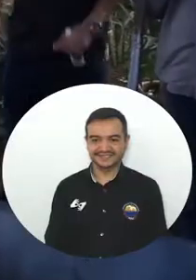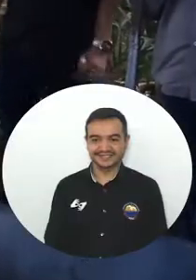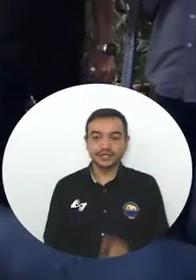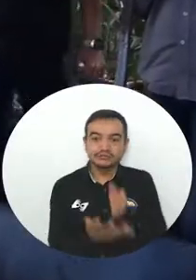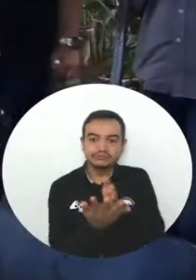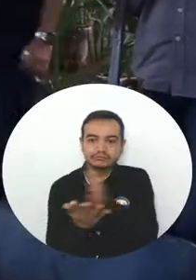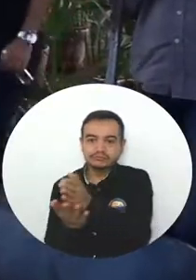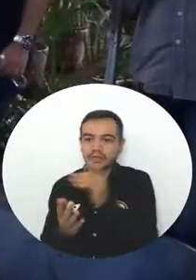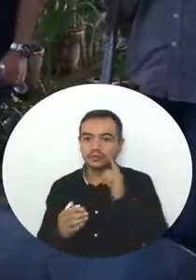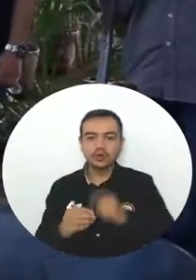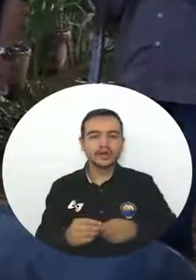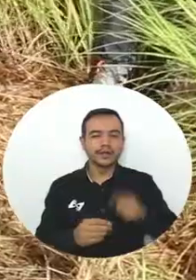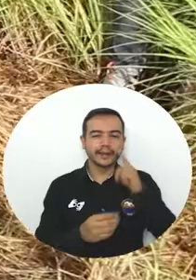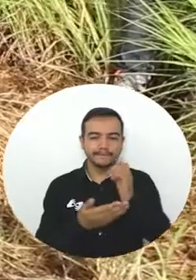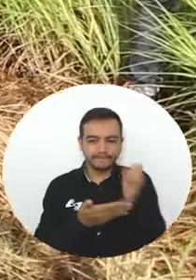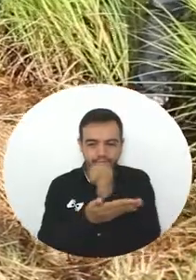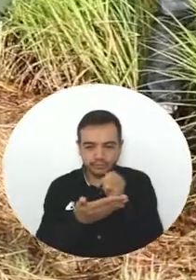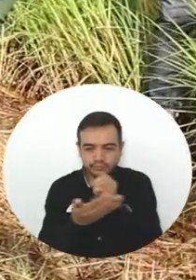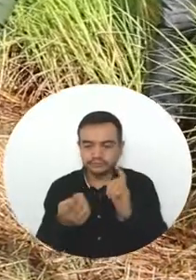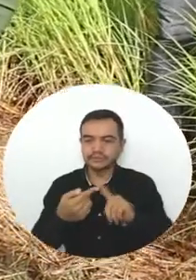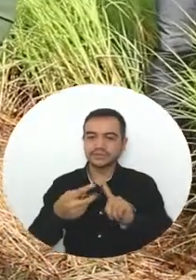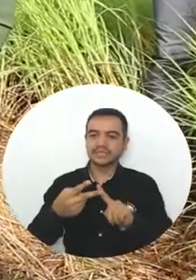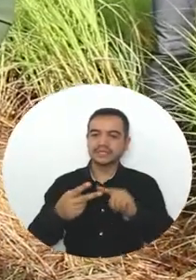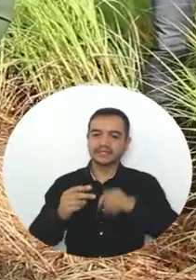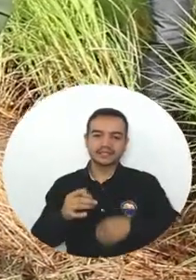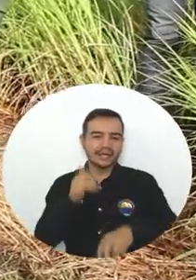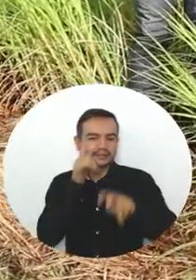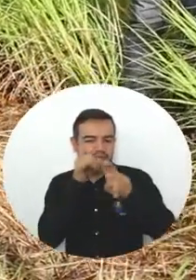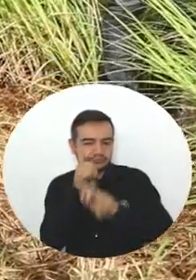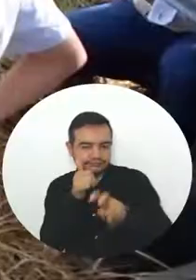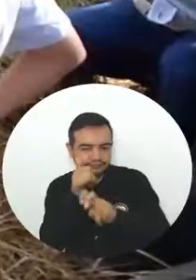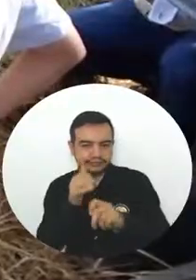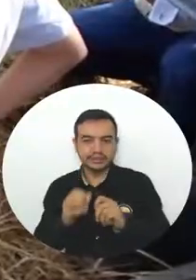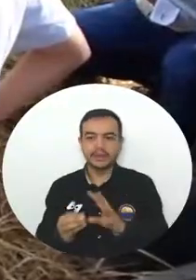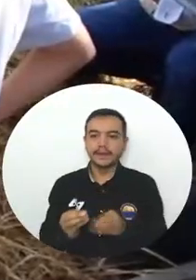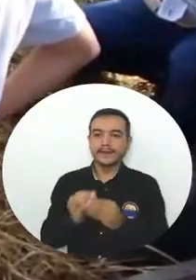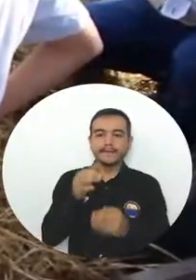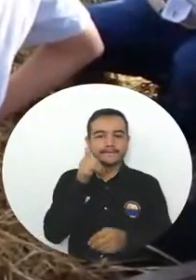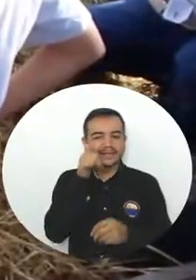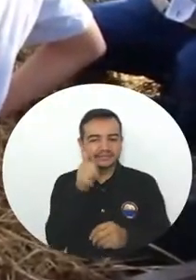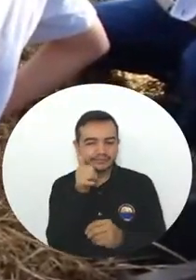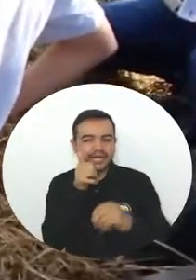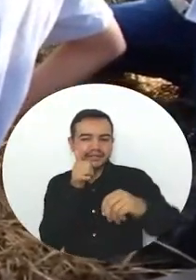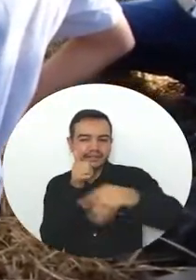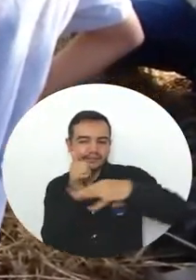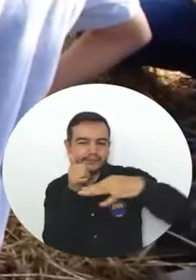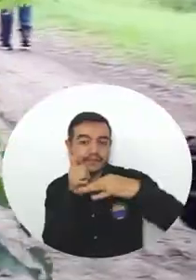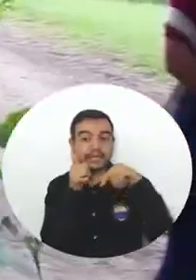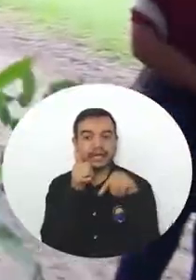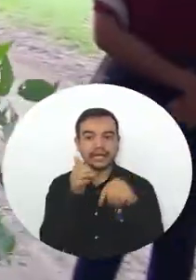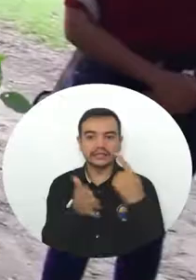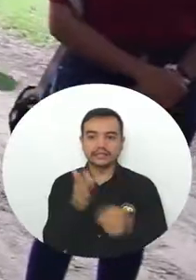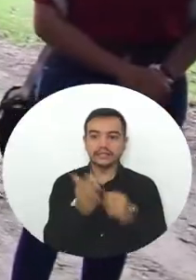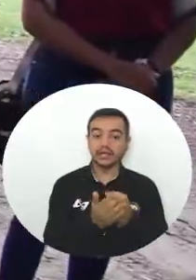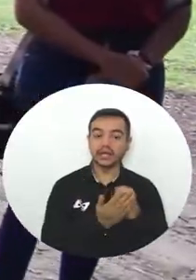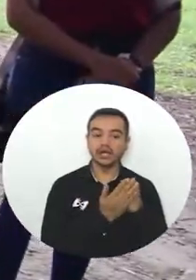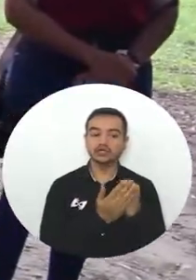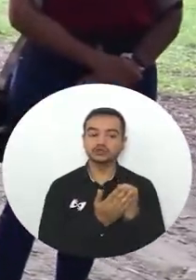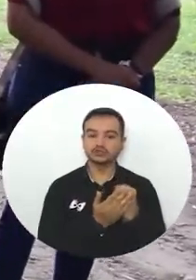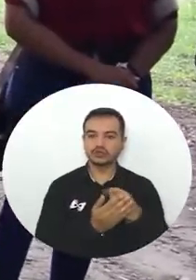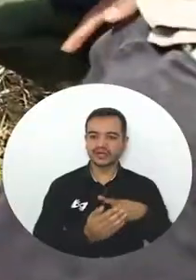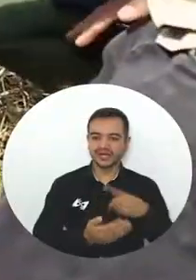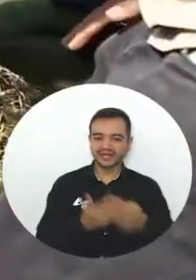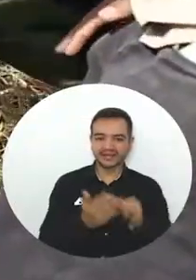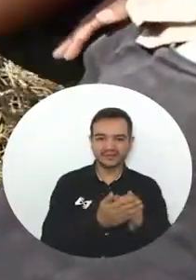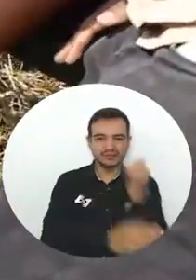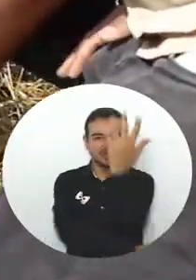Los programas de Biología, Ingeniería Agronómica e Ingeniería Ambiental y Sanitaria lideraron la participación de la Alma Mater